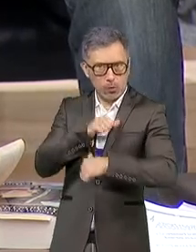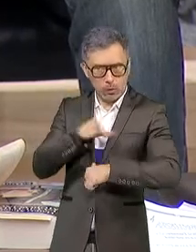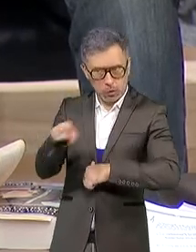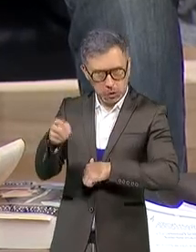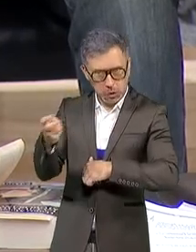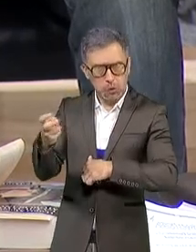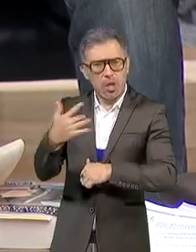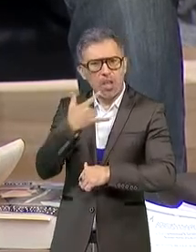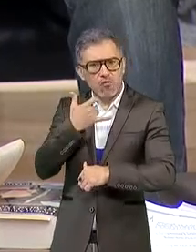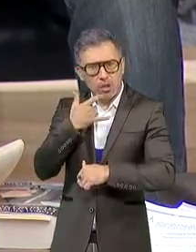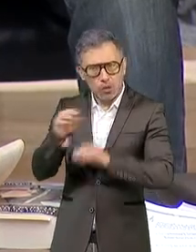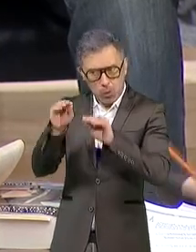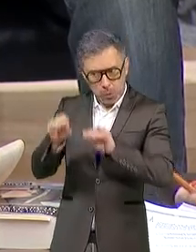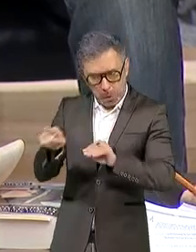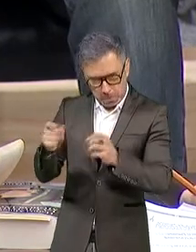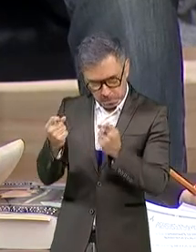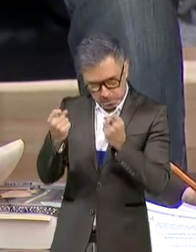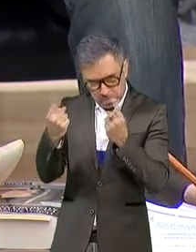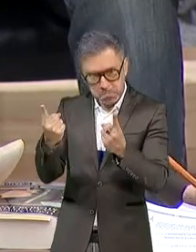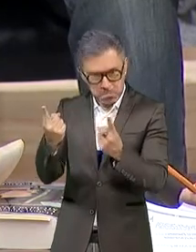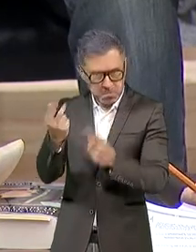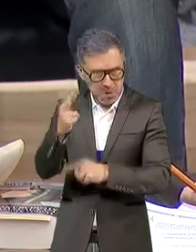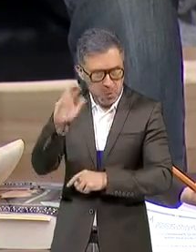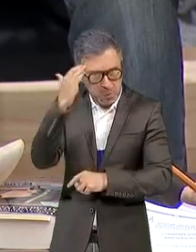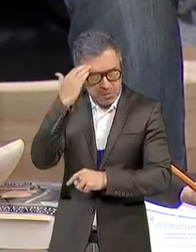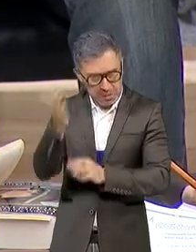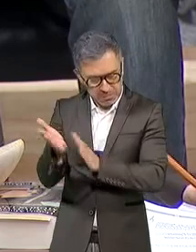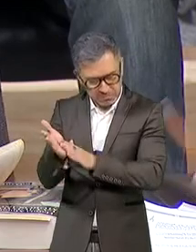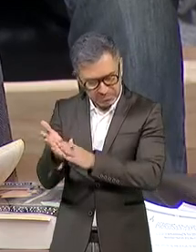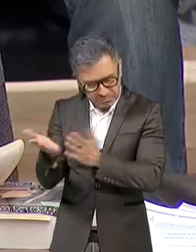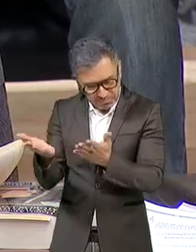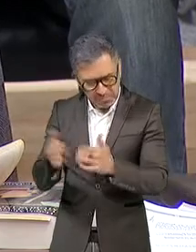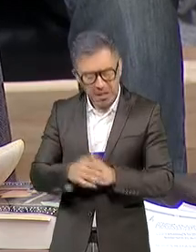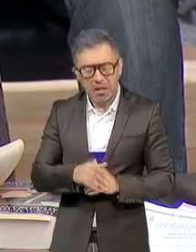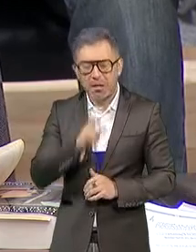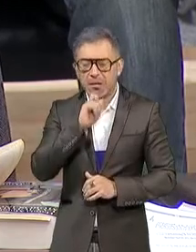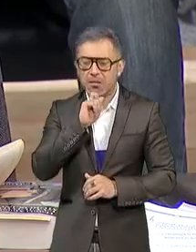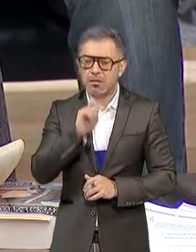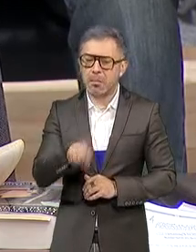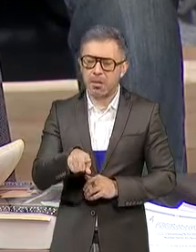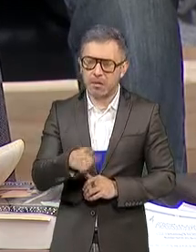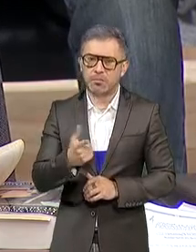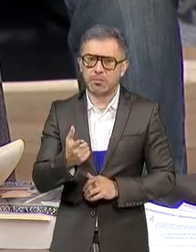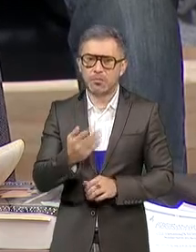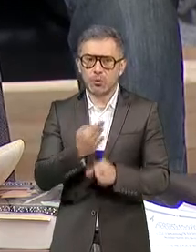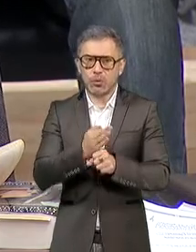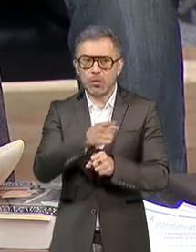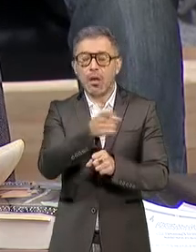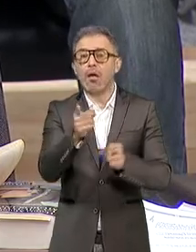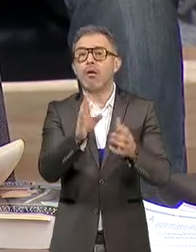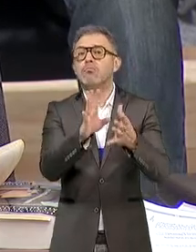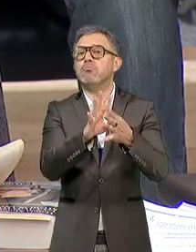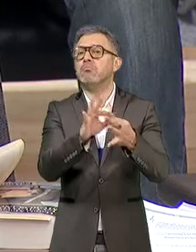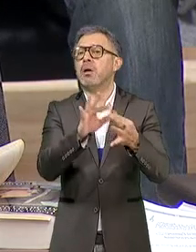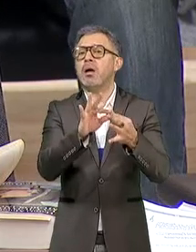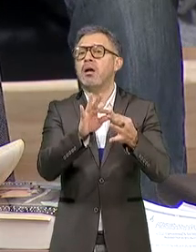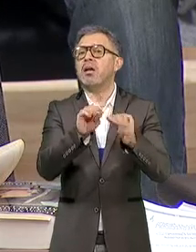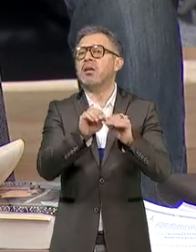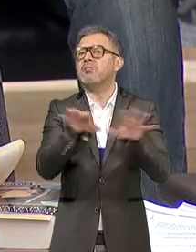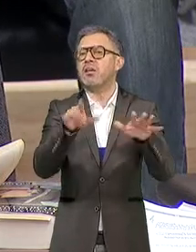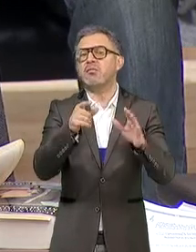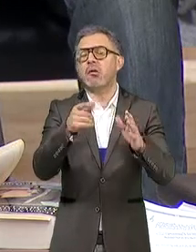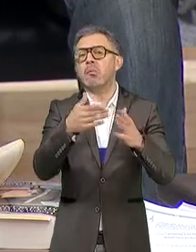sentido quiero plantear también que se sigue haciendo generalizaciones sin decir quies está